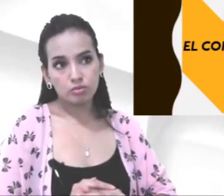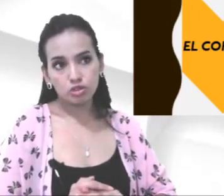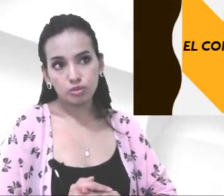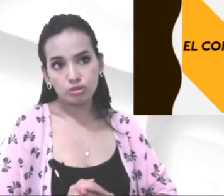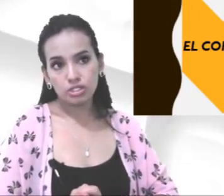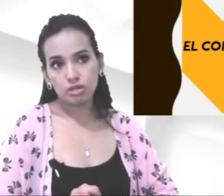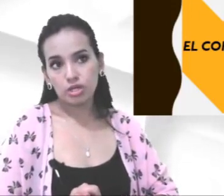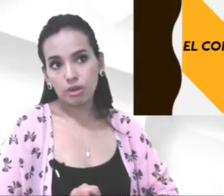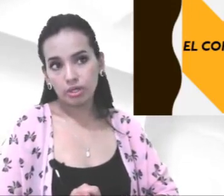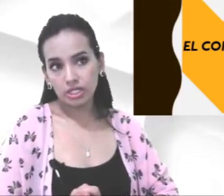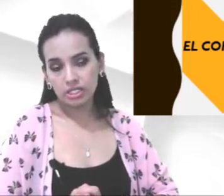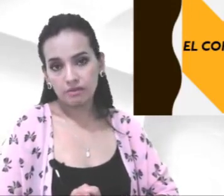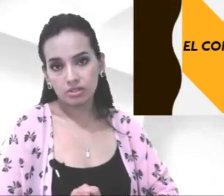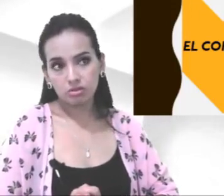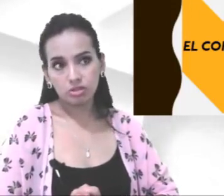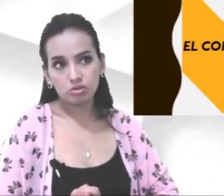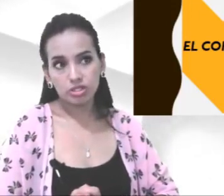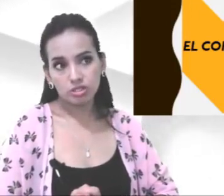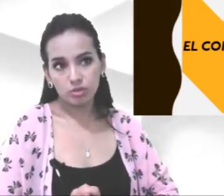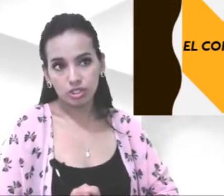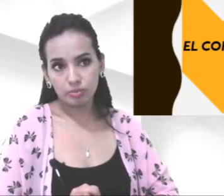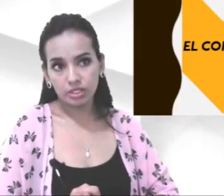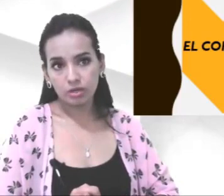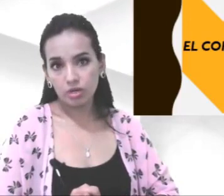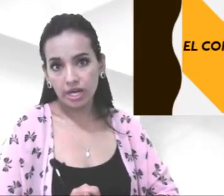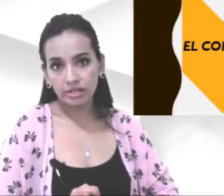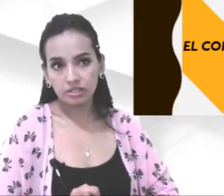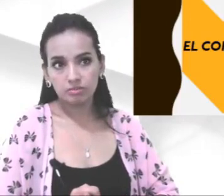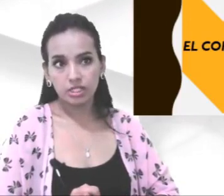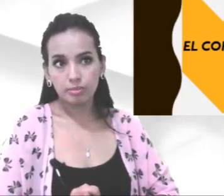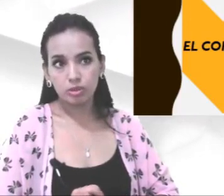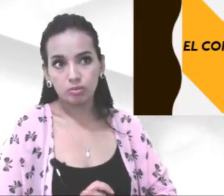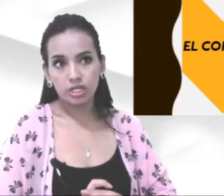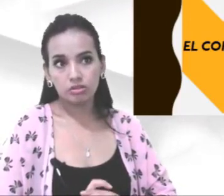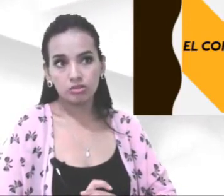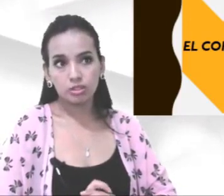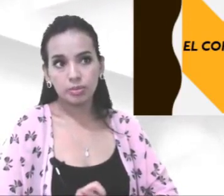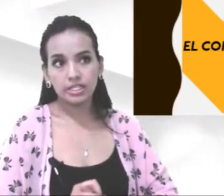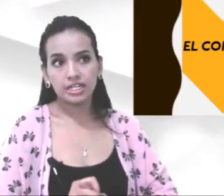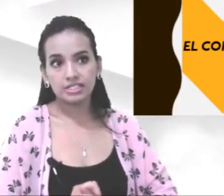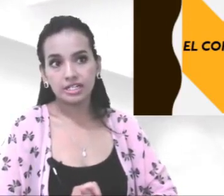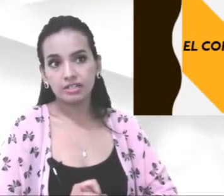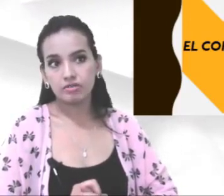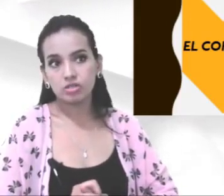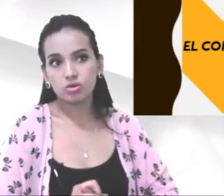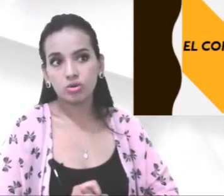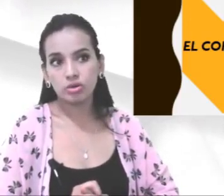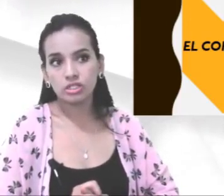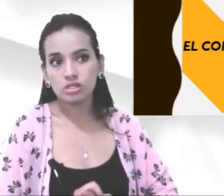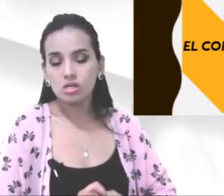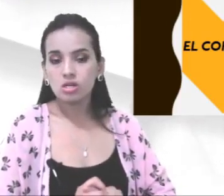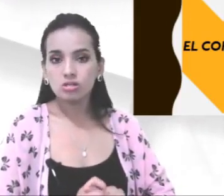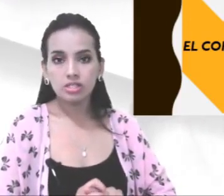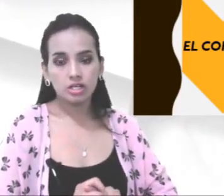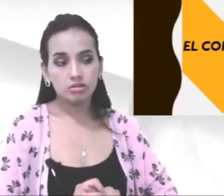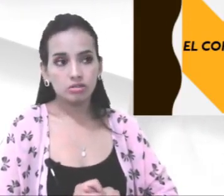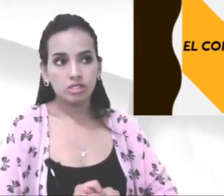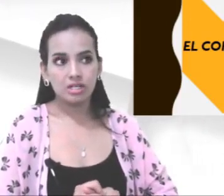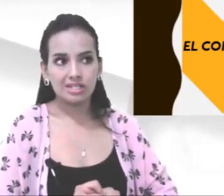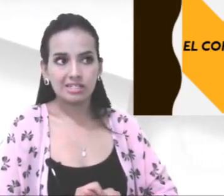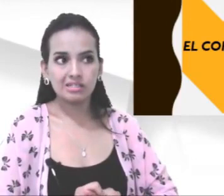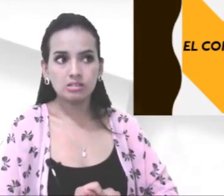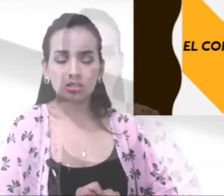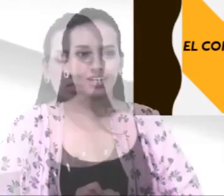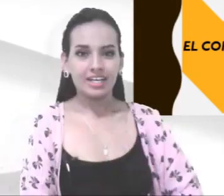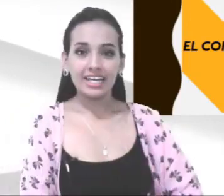estaba mucho menos desarrollado que en las aves donde suele ser muy espectacular es verdad predominando los despliegues de las alas de diversos colores los encantos